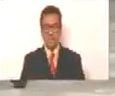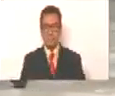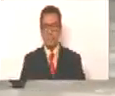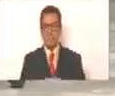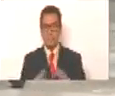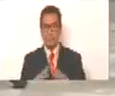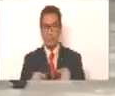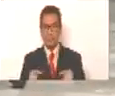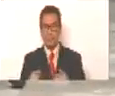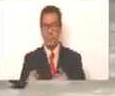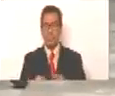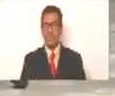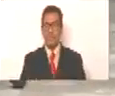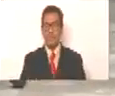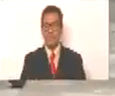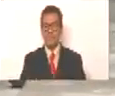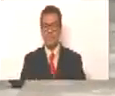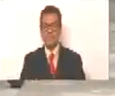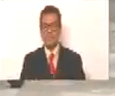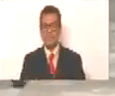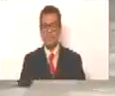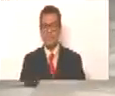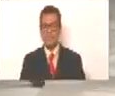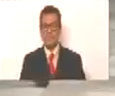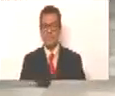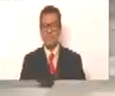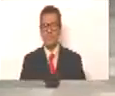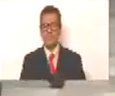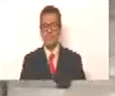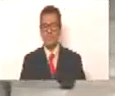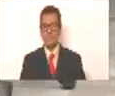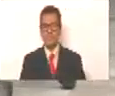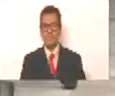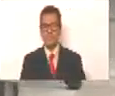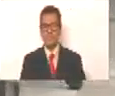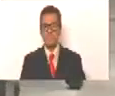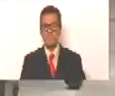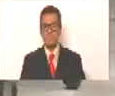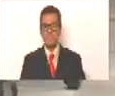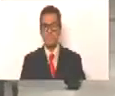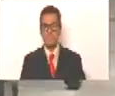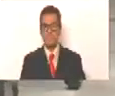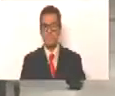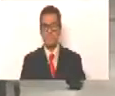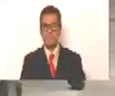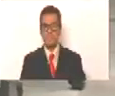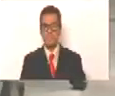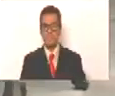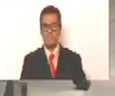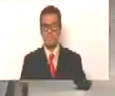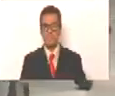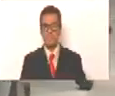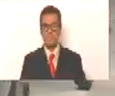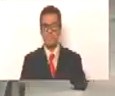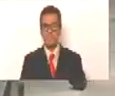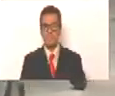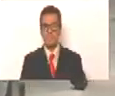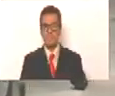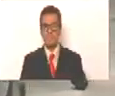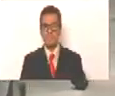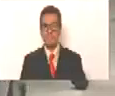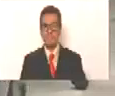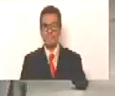una puchualeya, Nayacan, Joyo Tuña. E guarajana, holu, una tahuala yusacan saya, na wey pahanacan,